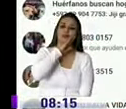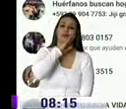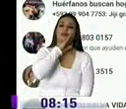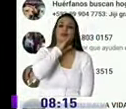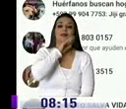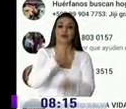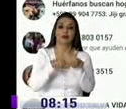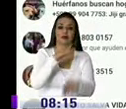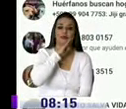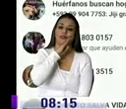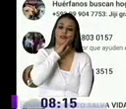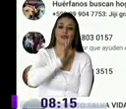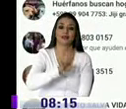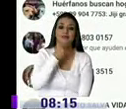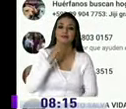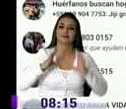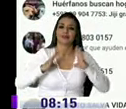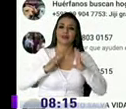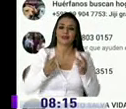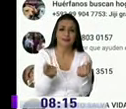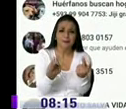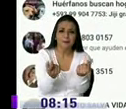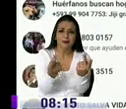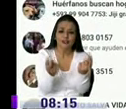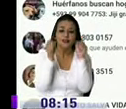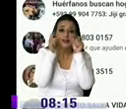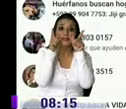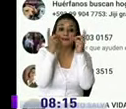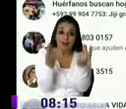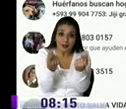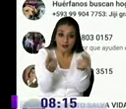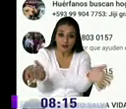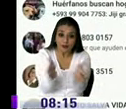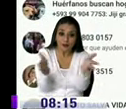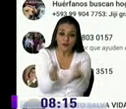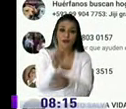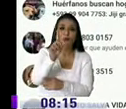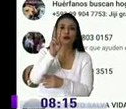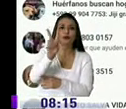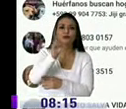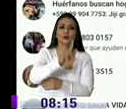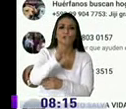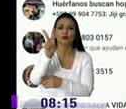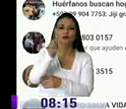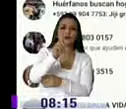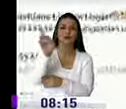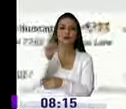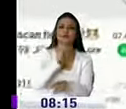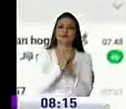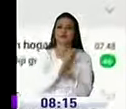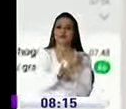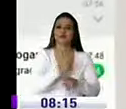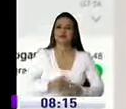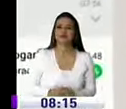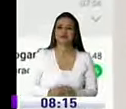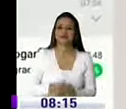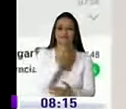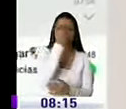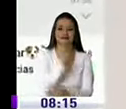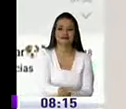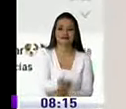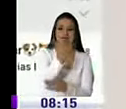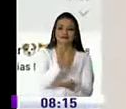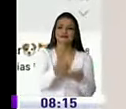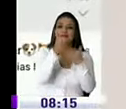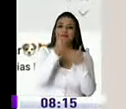dormiditos, típicos del feriado. A ver, arriba, ánimo, uno, dos, como dicen mis amigos de allá. Buenos días,